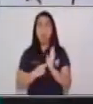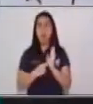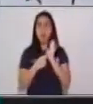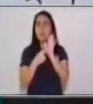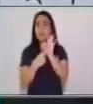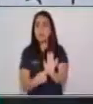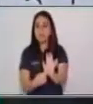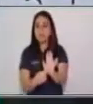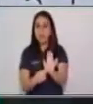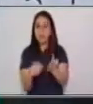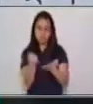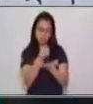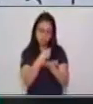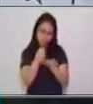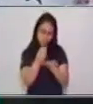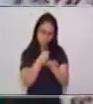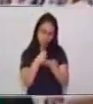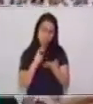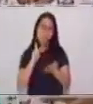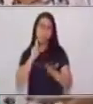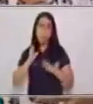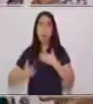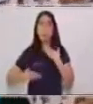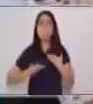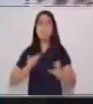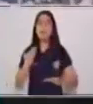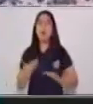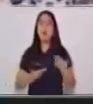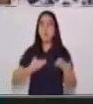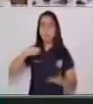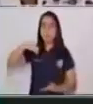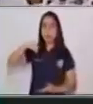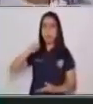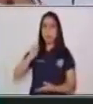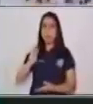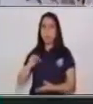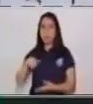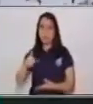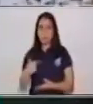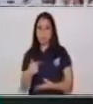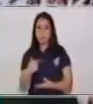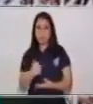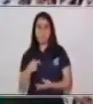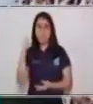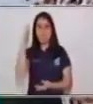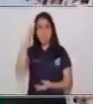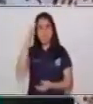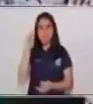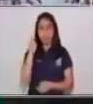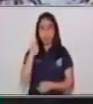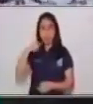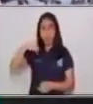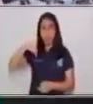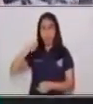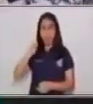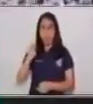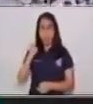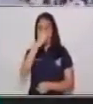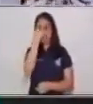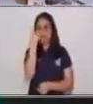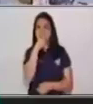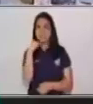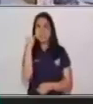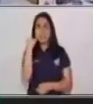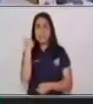Manifiesto. ¿Ves la diferencia? La poesía es un conjunto de textos literarios y el poema es una pieza literaria